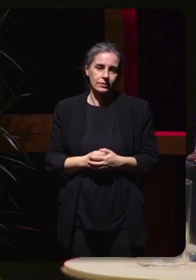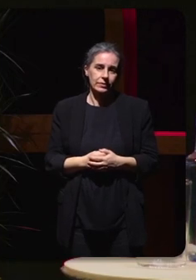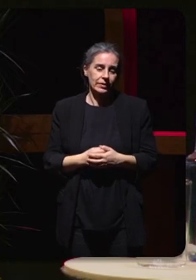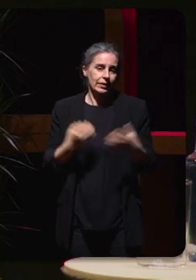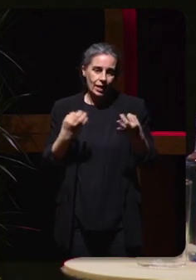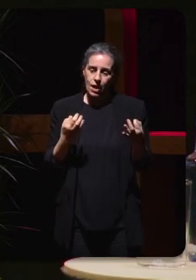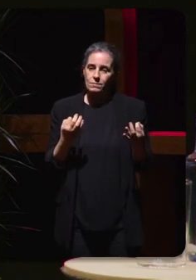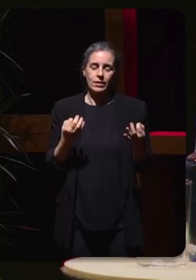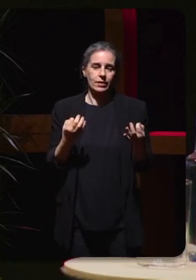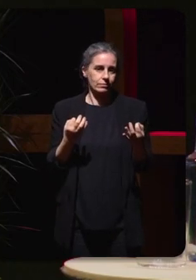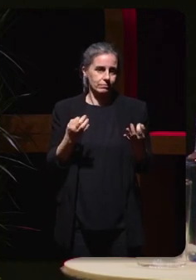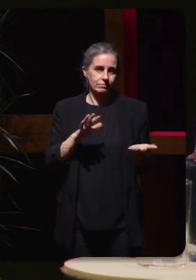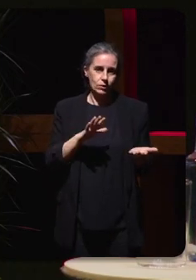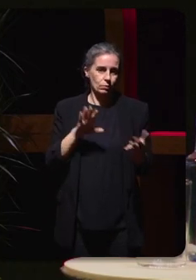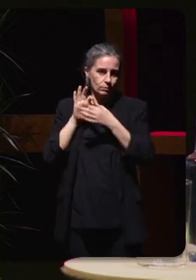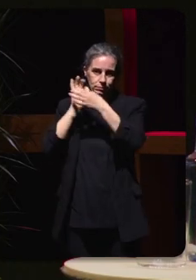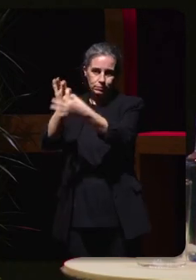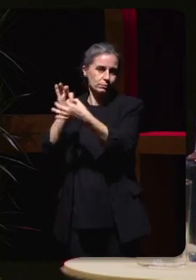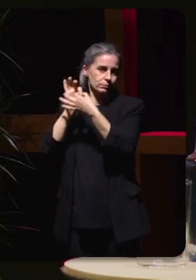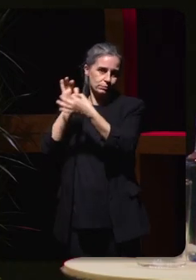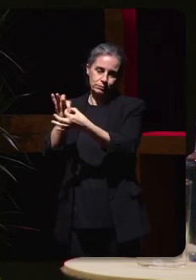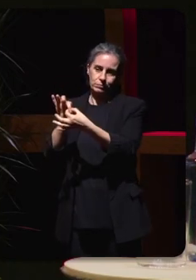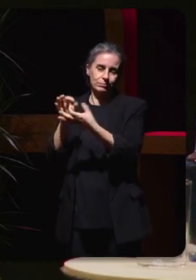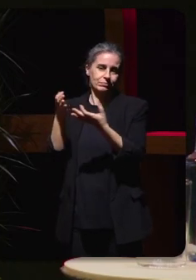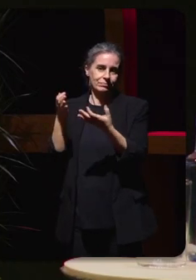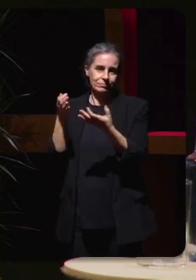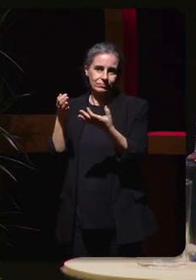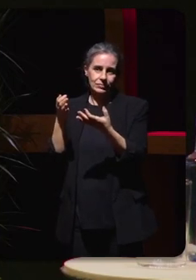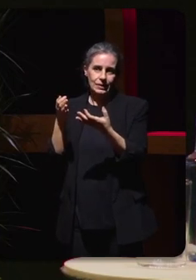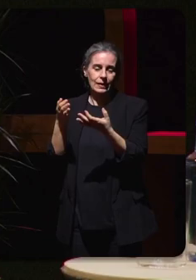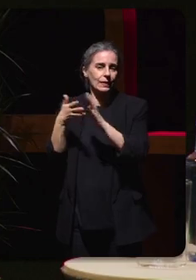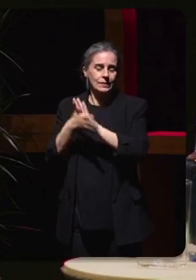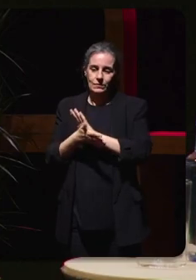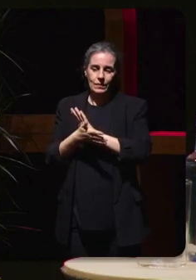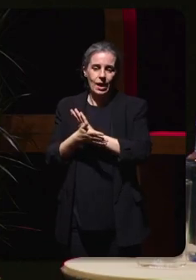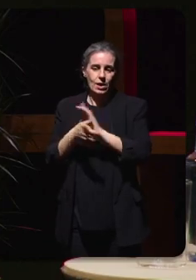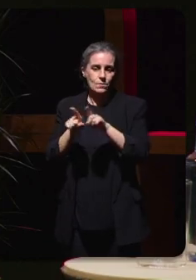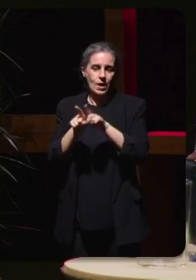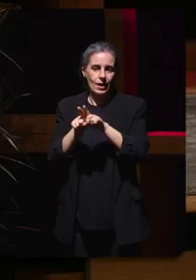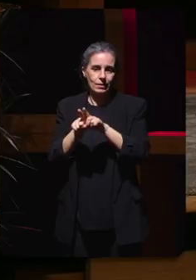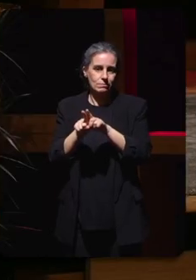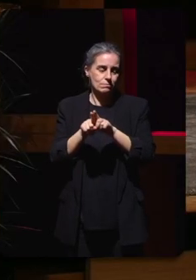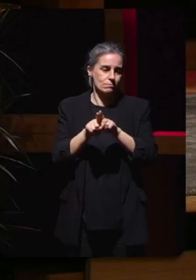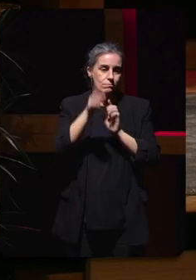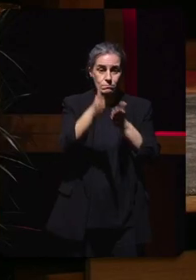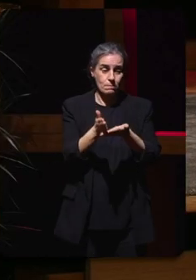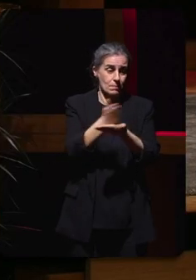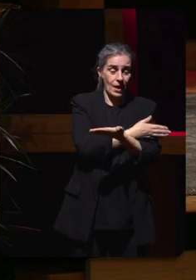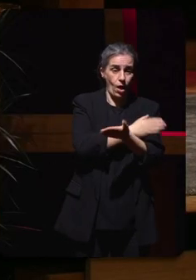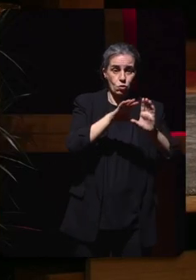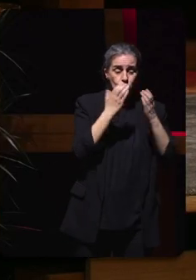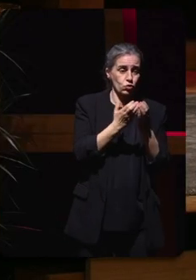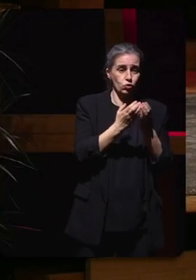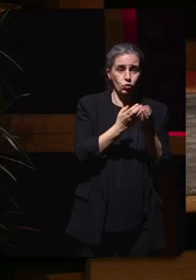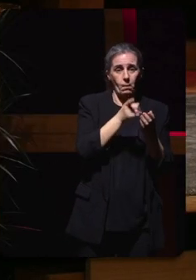va aplicado a la mentalidad, a la parte B, o sea, a la que no le dejan decir nada, ¿no? Prácticamente. Y esa